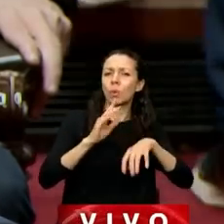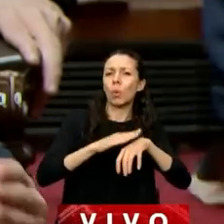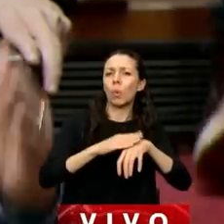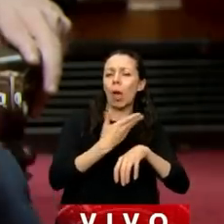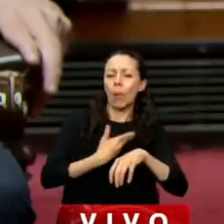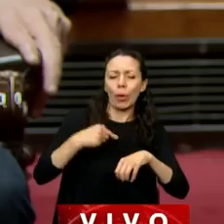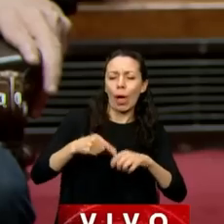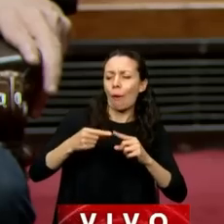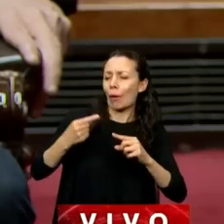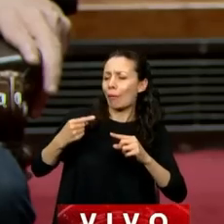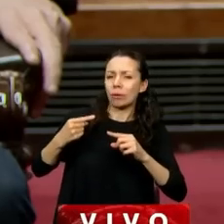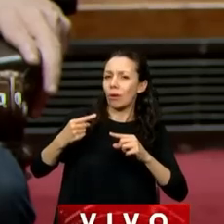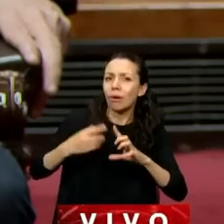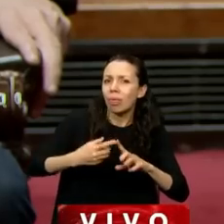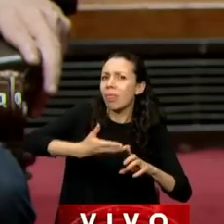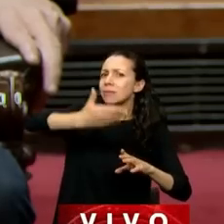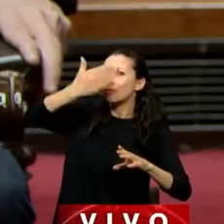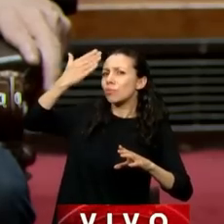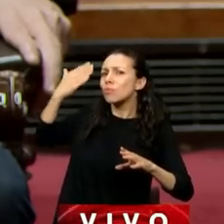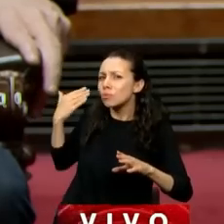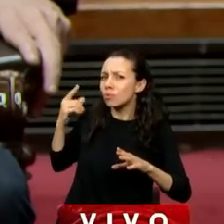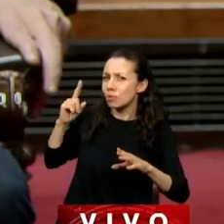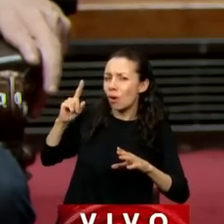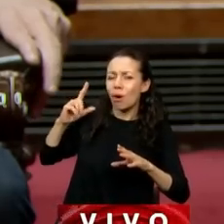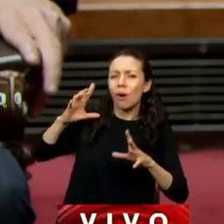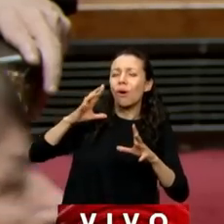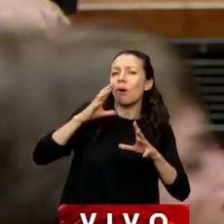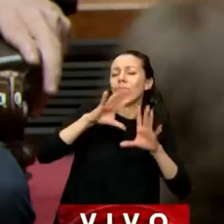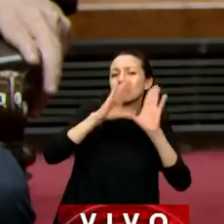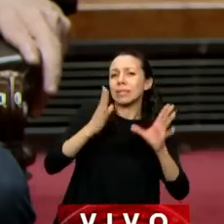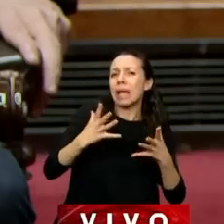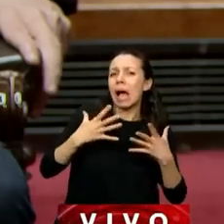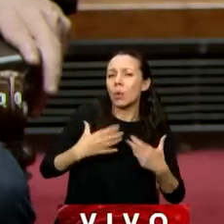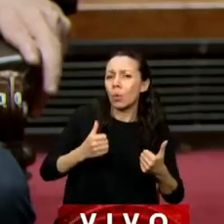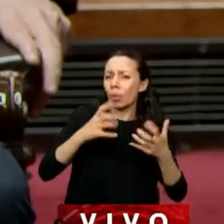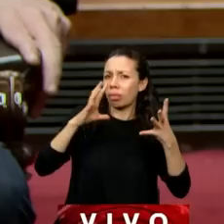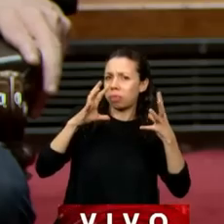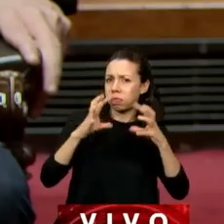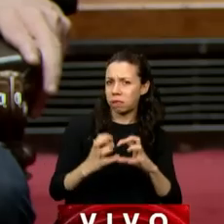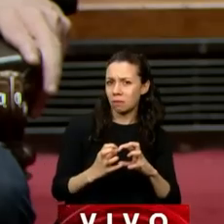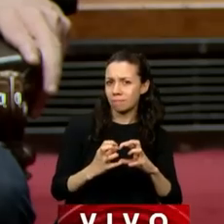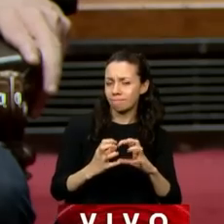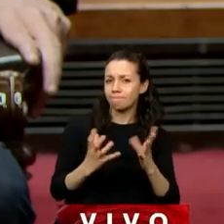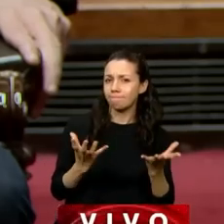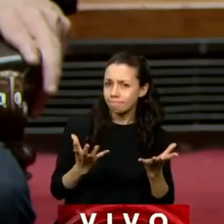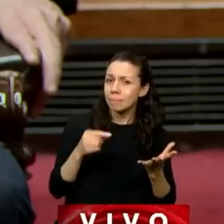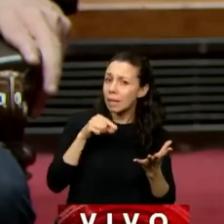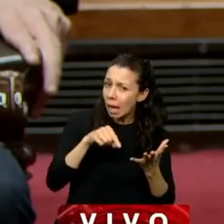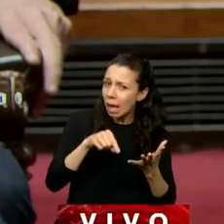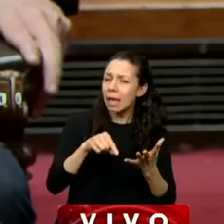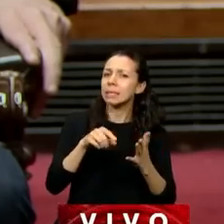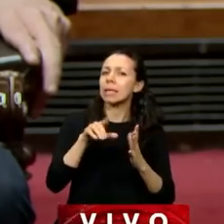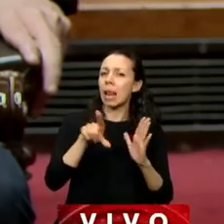por cuestiones que vienen de muy lejos. Entonces, decirle que también estamos hablando del